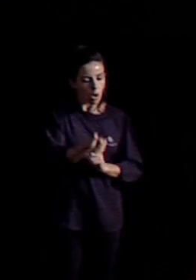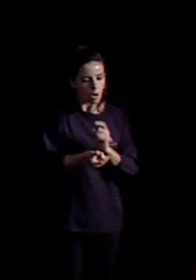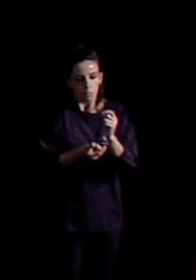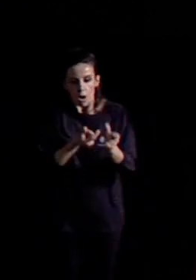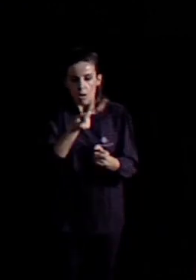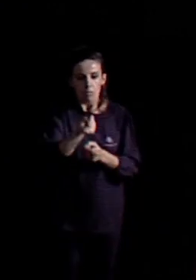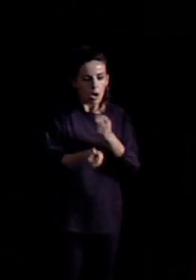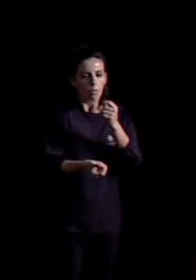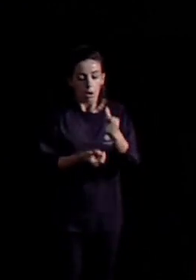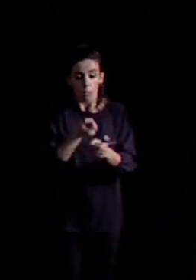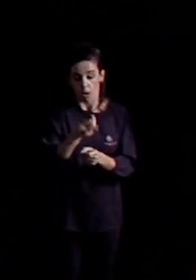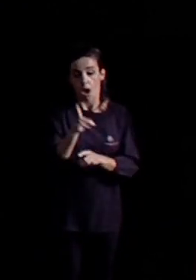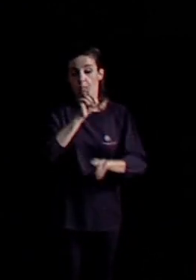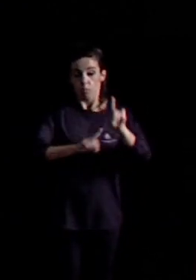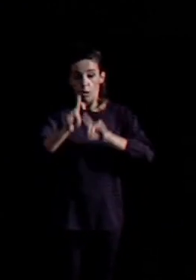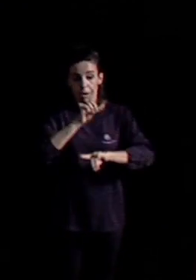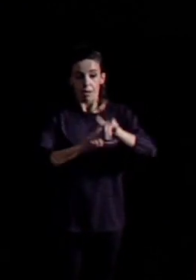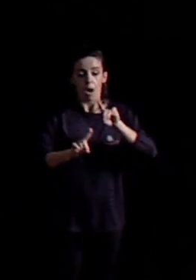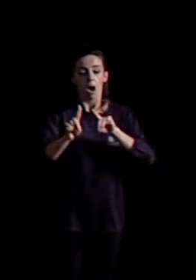los días. Y el problema es que